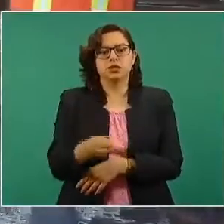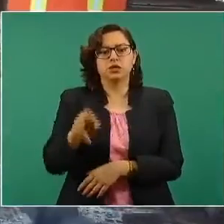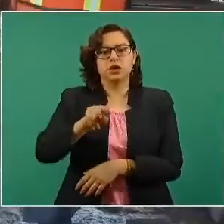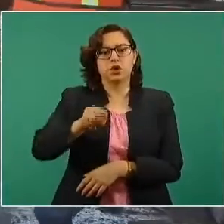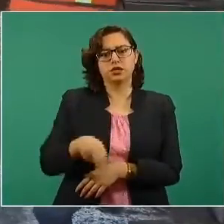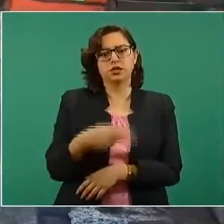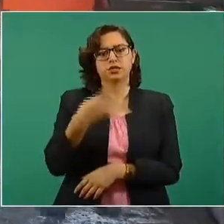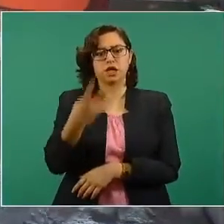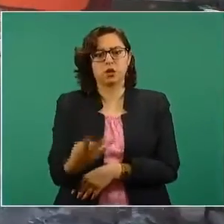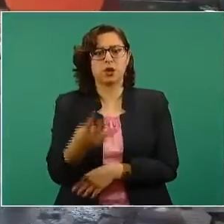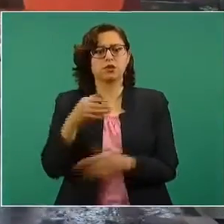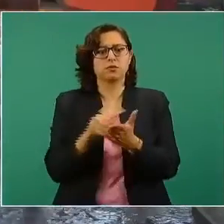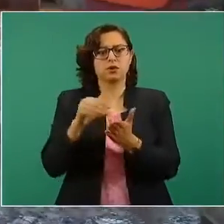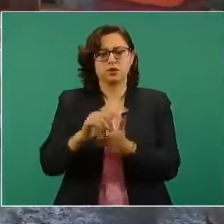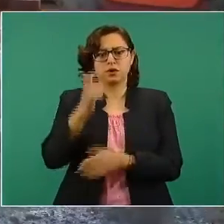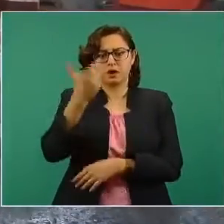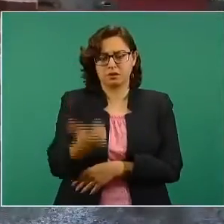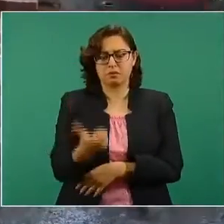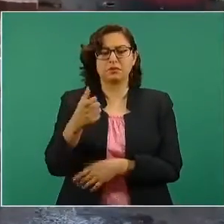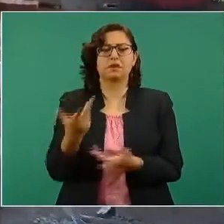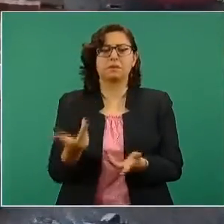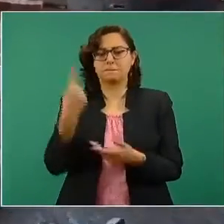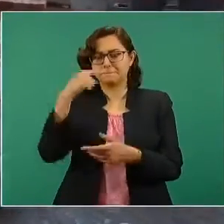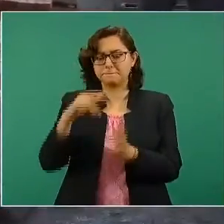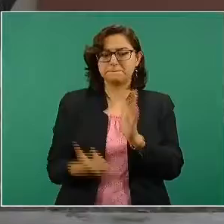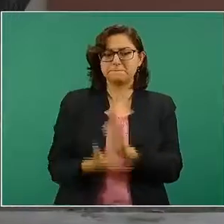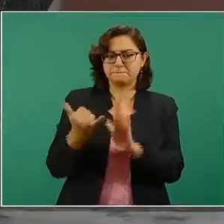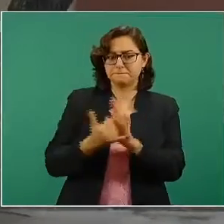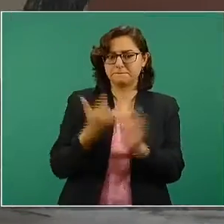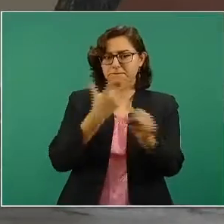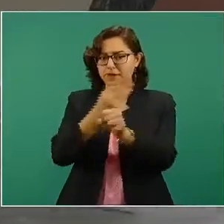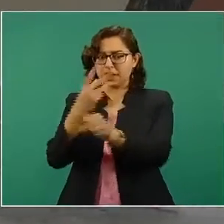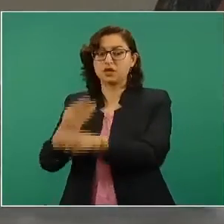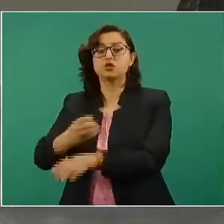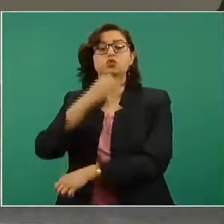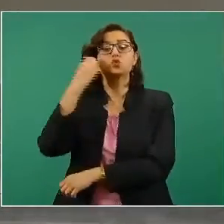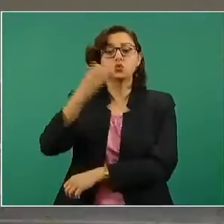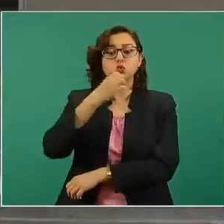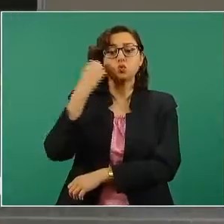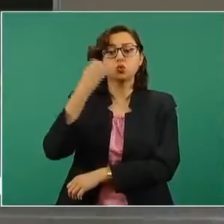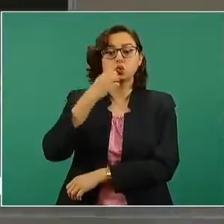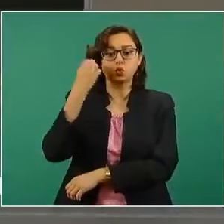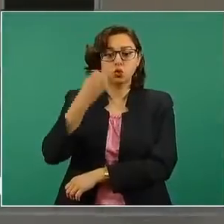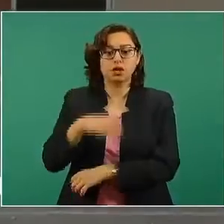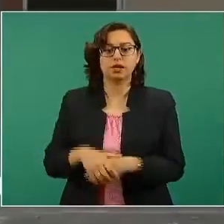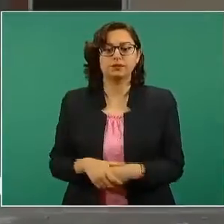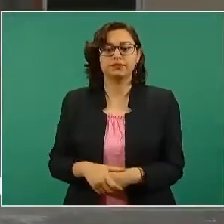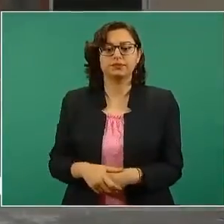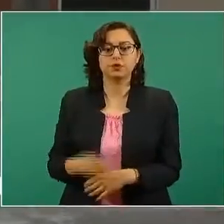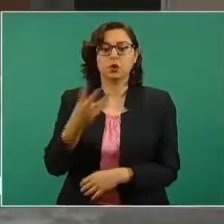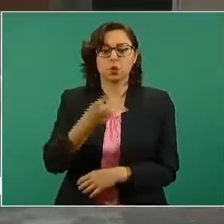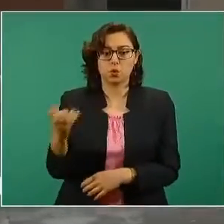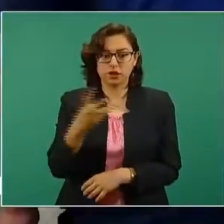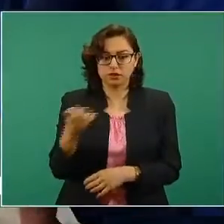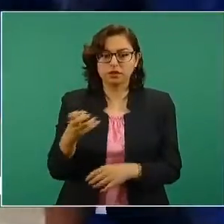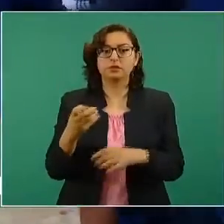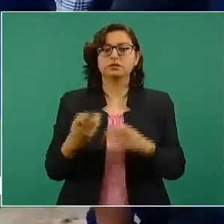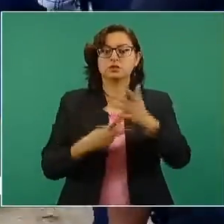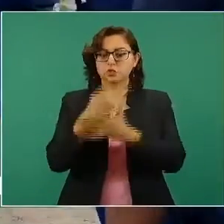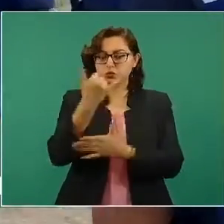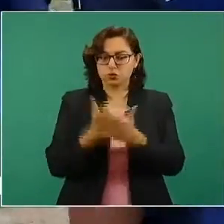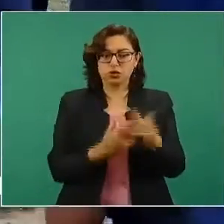para 6,462 acciones de reconstrucción en planteles escolares. Más de 400 acciones